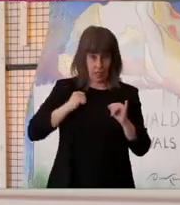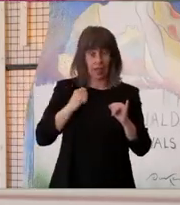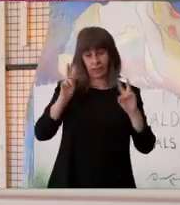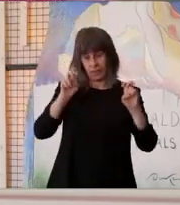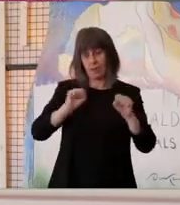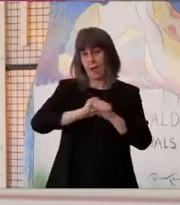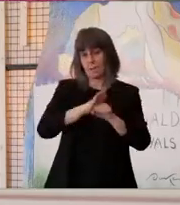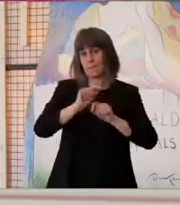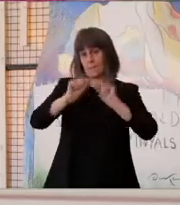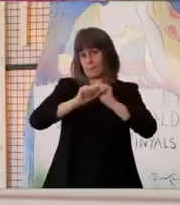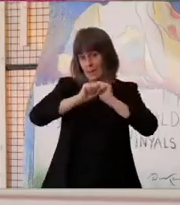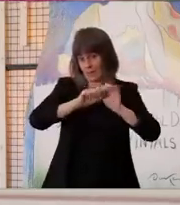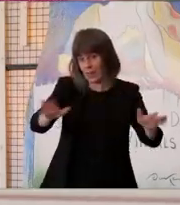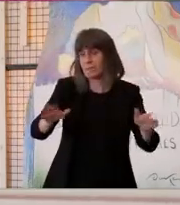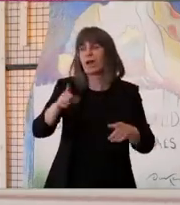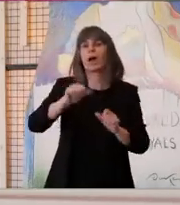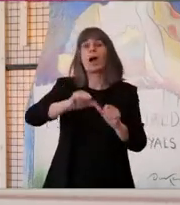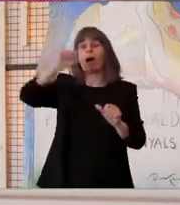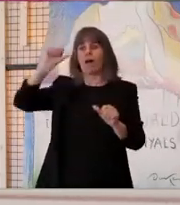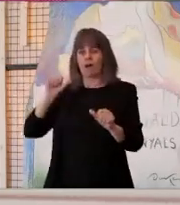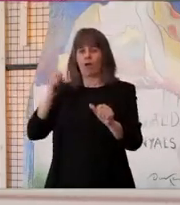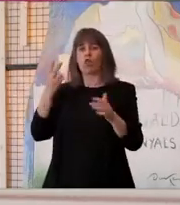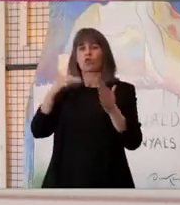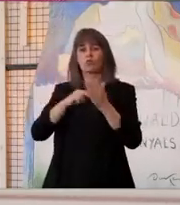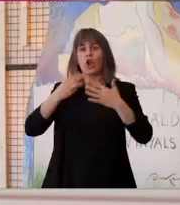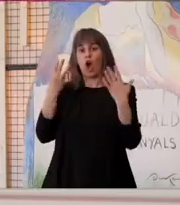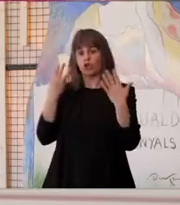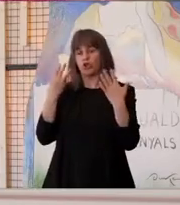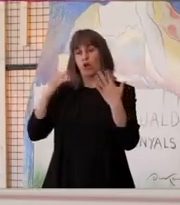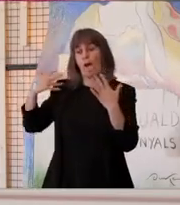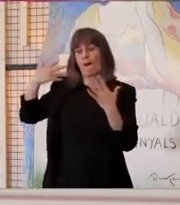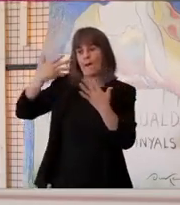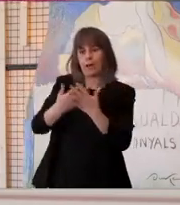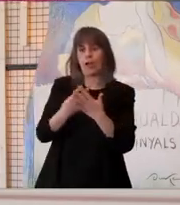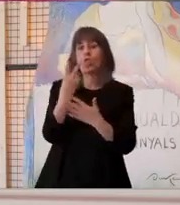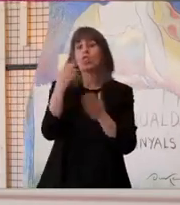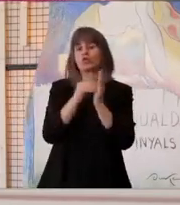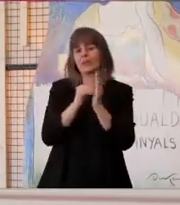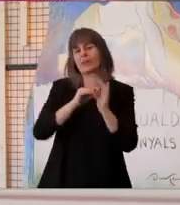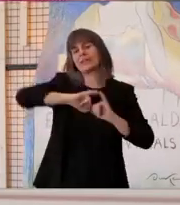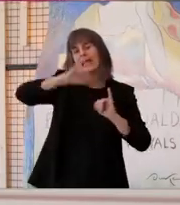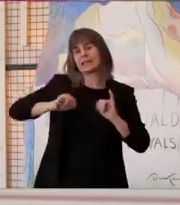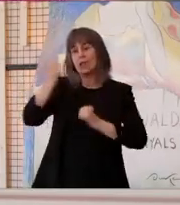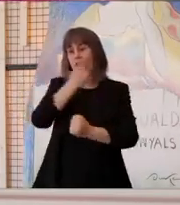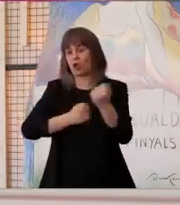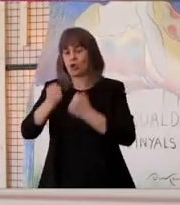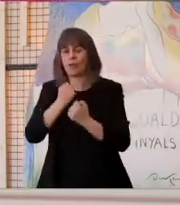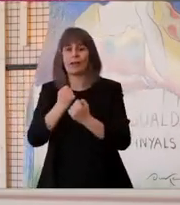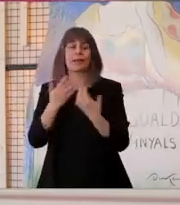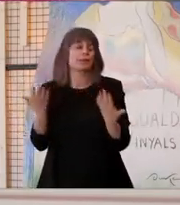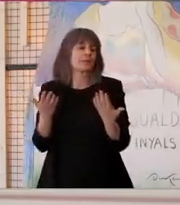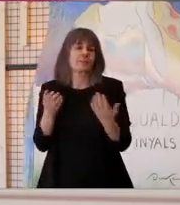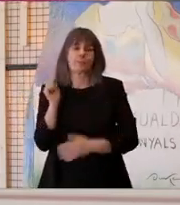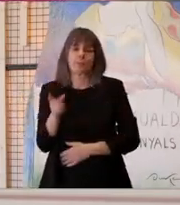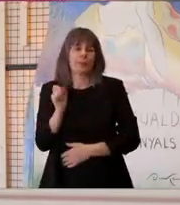desde el 2008 hasta ahora mismo y cada vez que hay una crisis económica o cualquier tipo de crisis